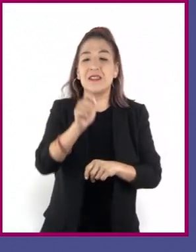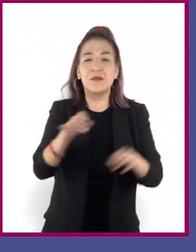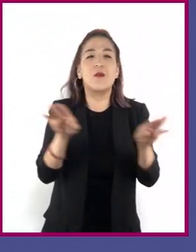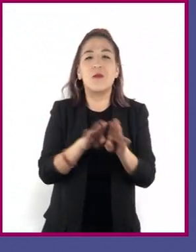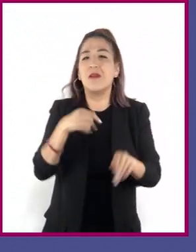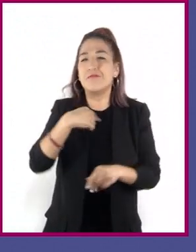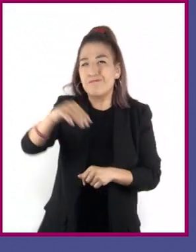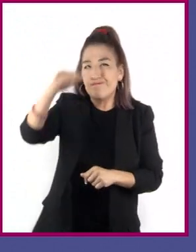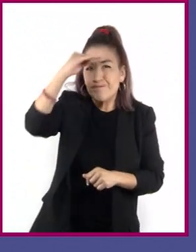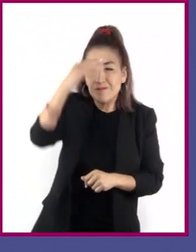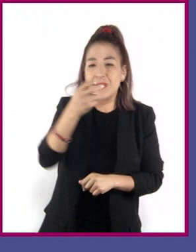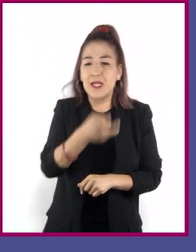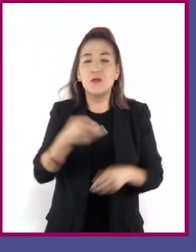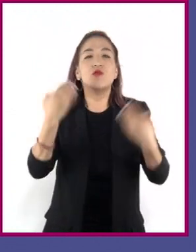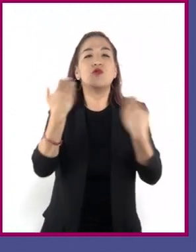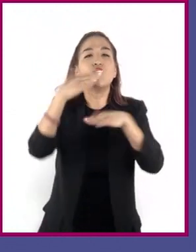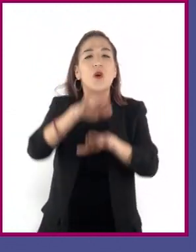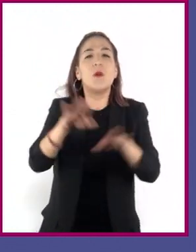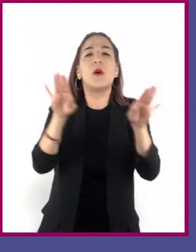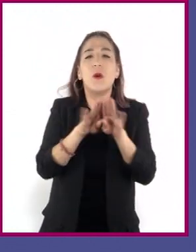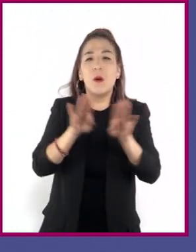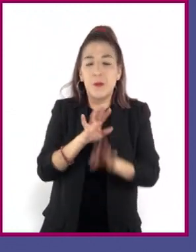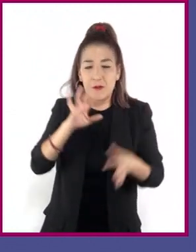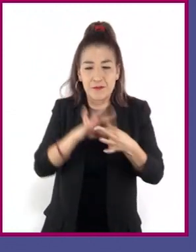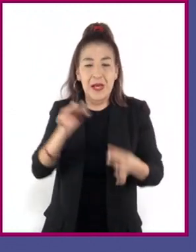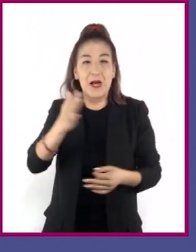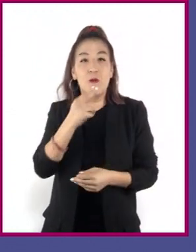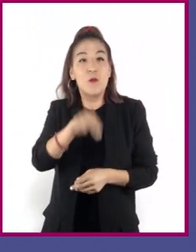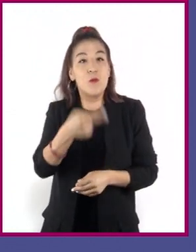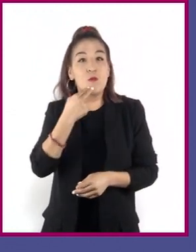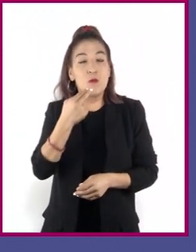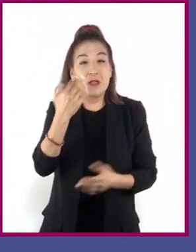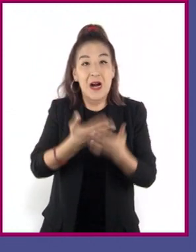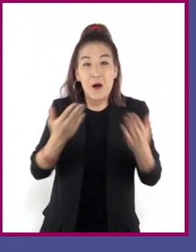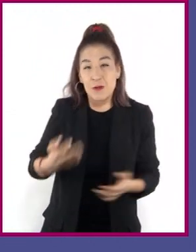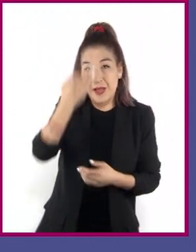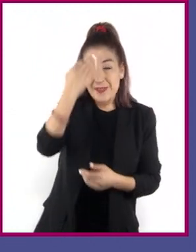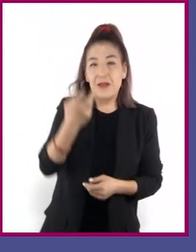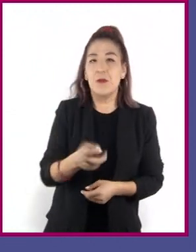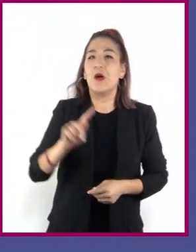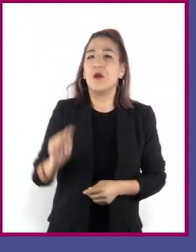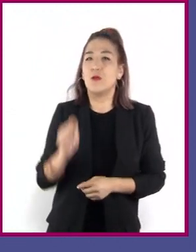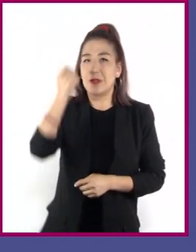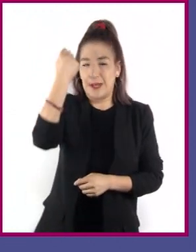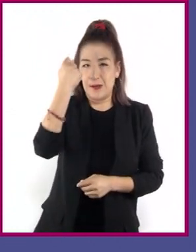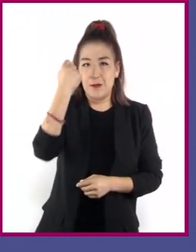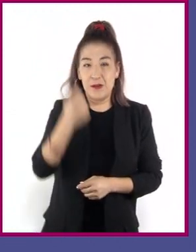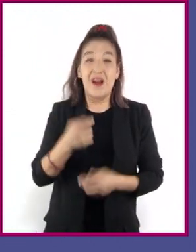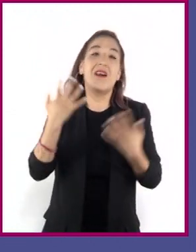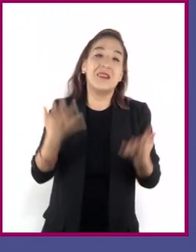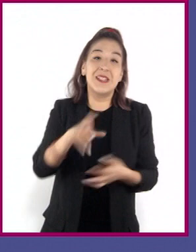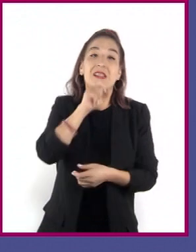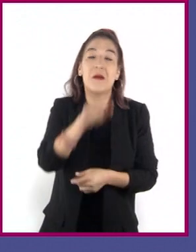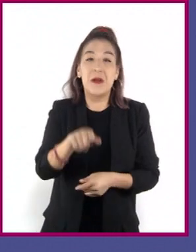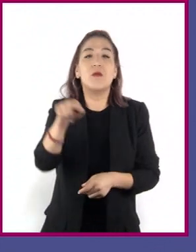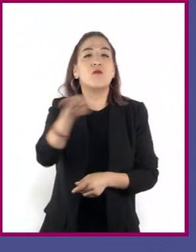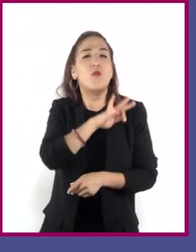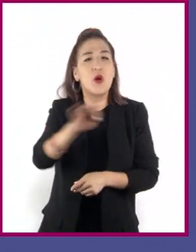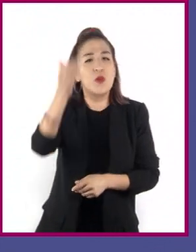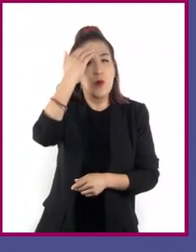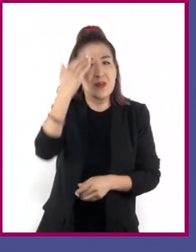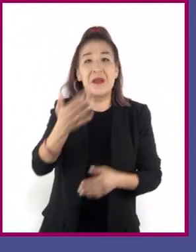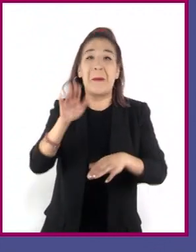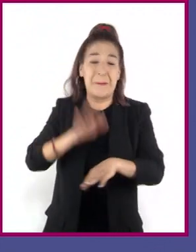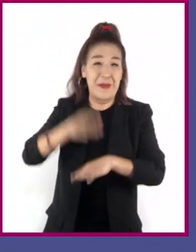me hace reflexionar acerca de cómo estamos pensando en la época actual la tecnología ya que mientras podemos conocer a mucha